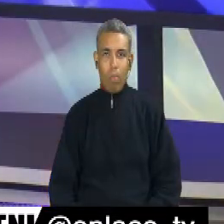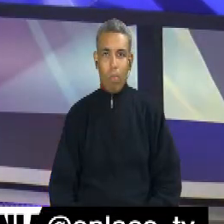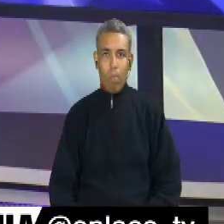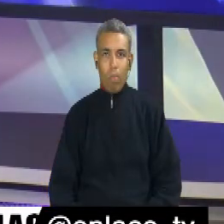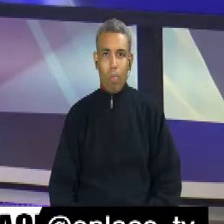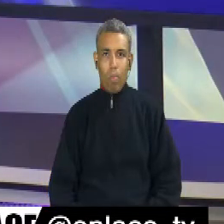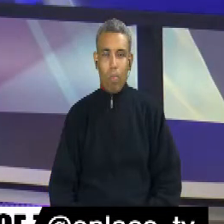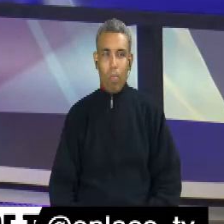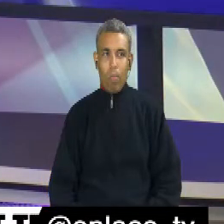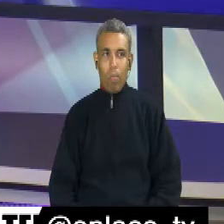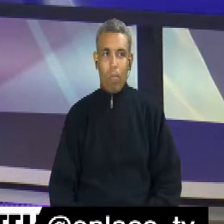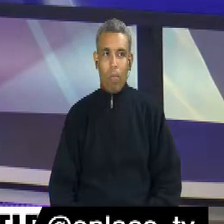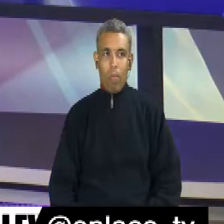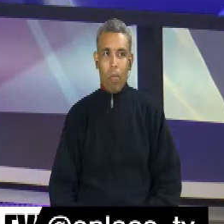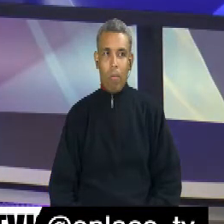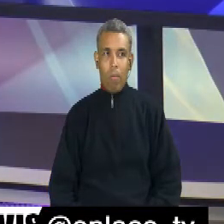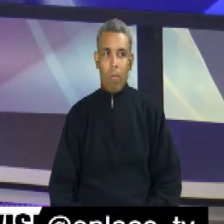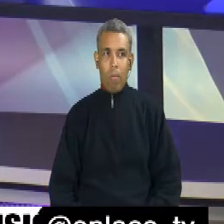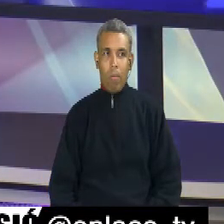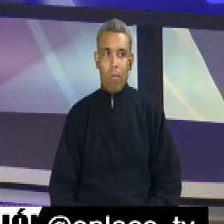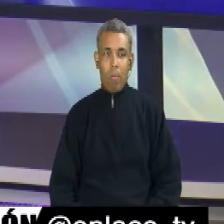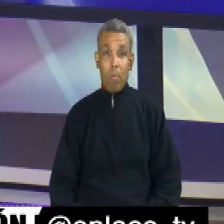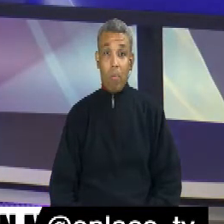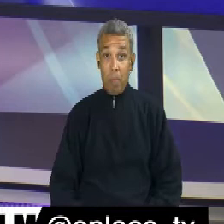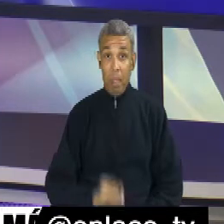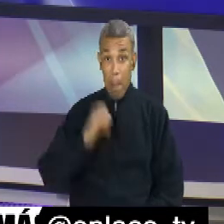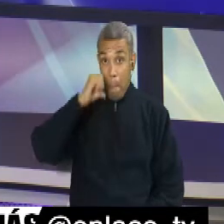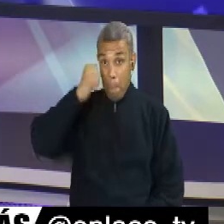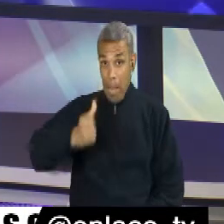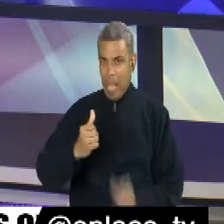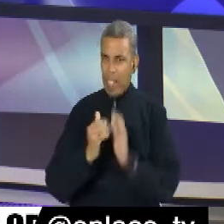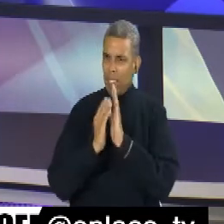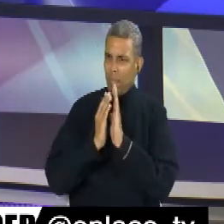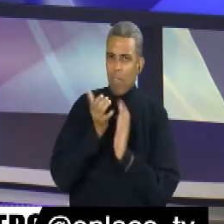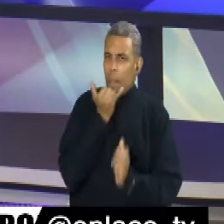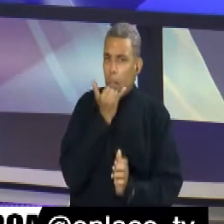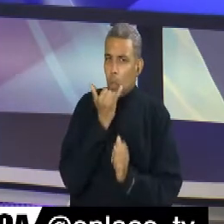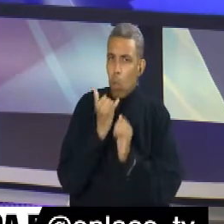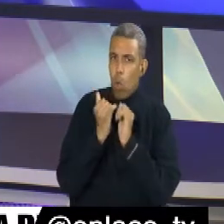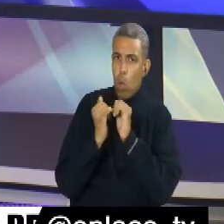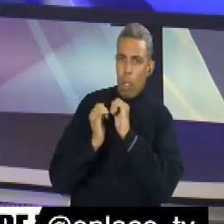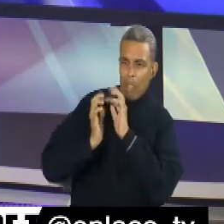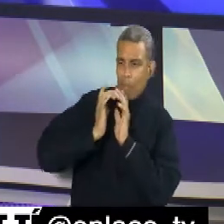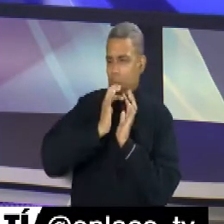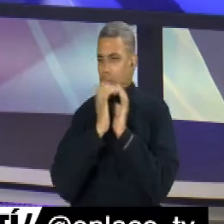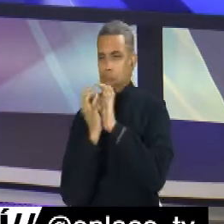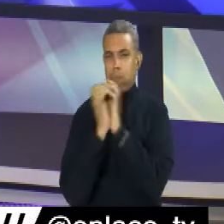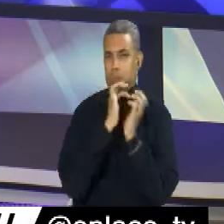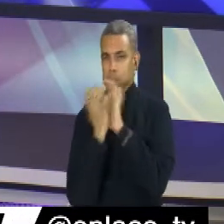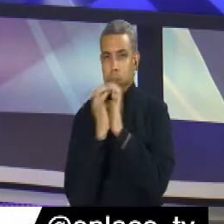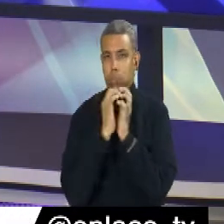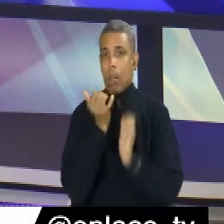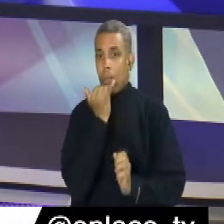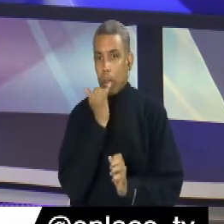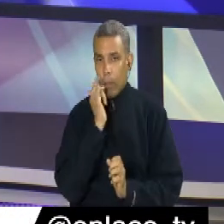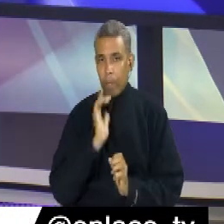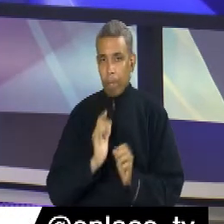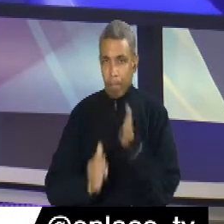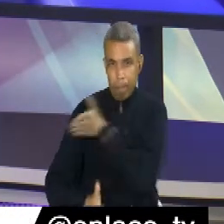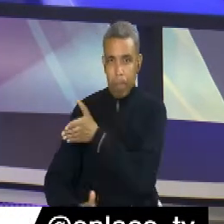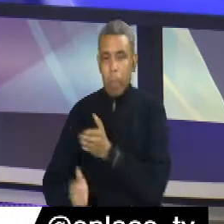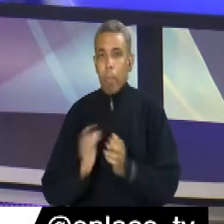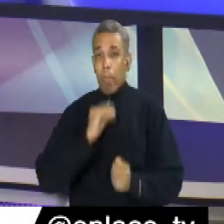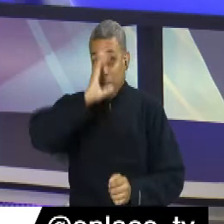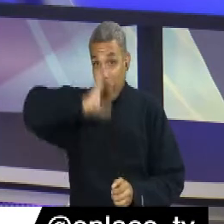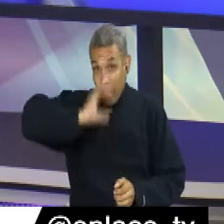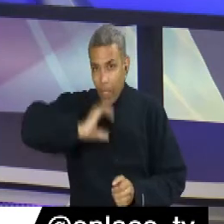Bien. En nuestra próxima emisión estaremos ampliando detalles de esta noticia. Mientras tanto, les contamos que Maxicola entregó premios